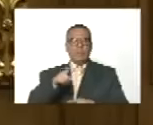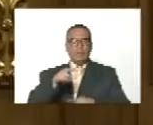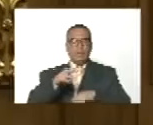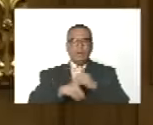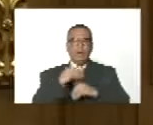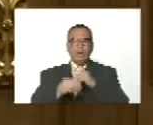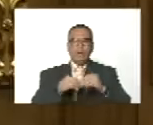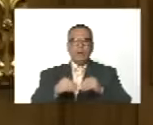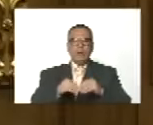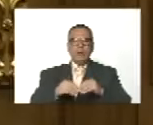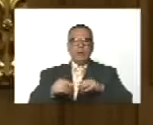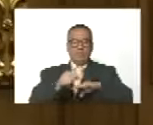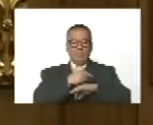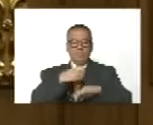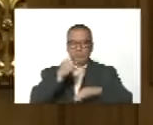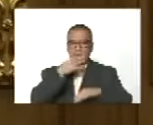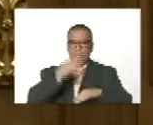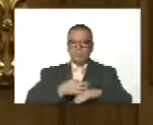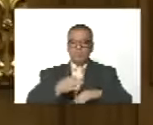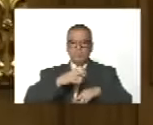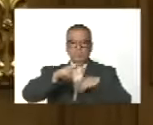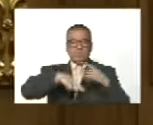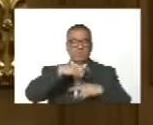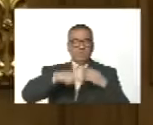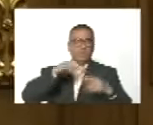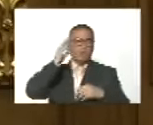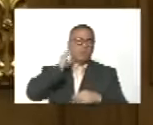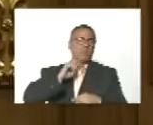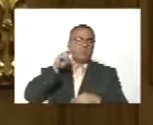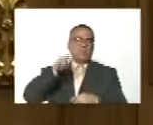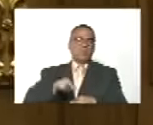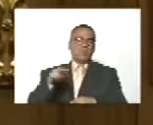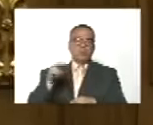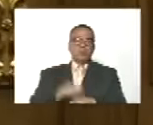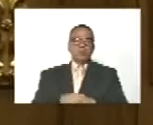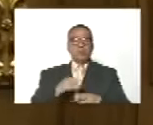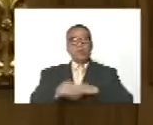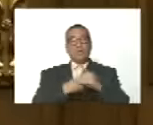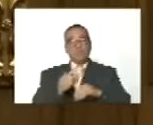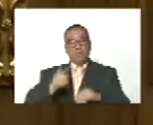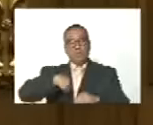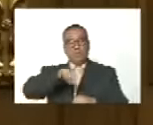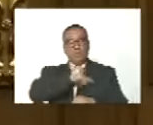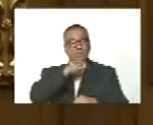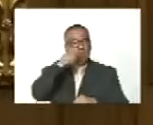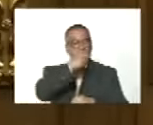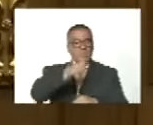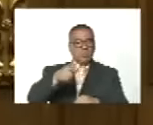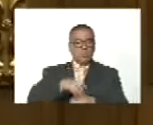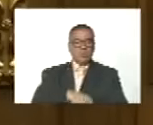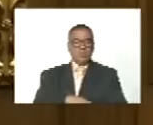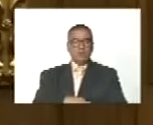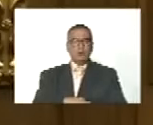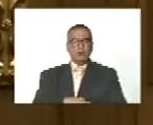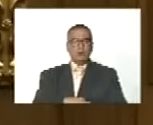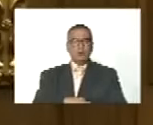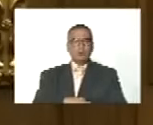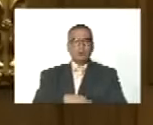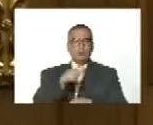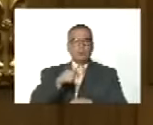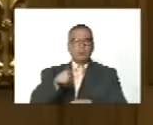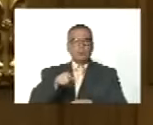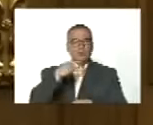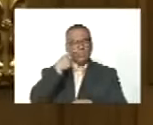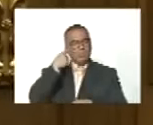afectar el estado de bienestar que la revolución bolivariana le ha dado a nuestro pueblo. Hay una